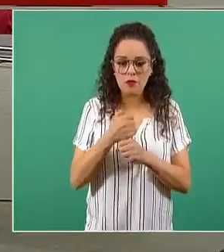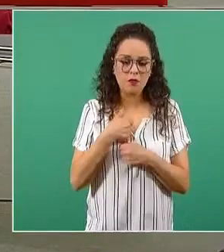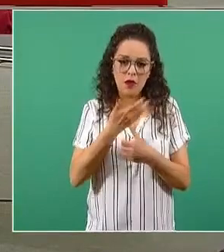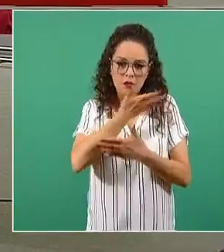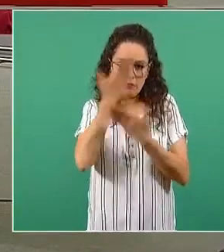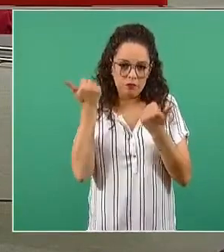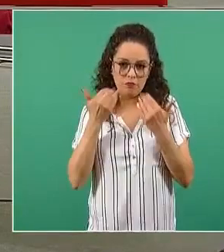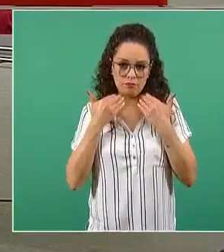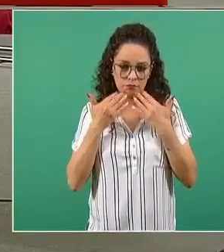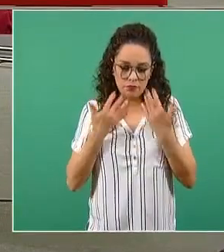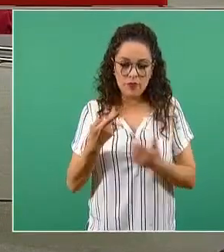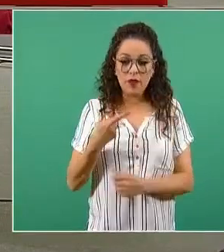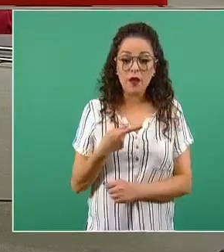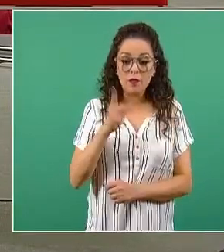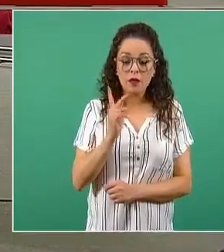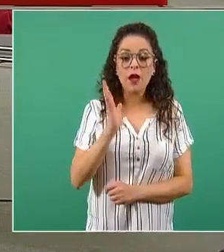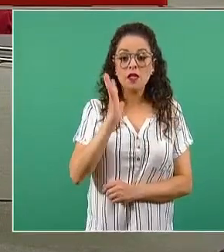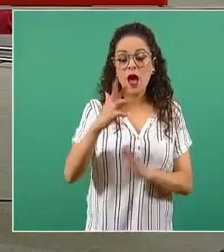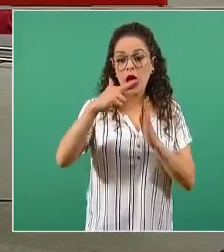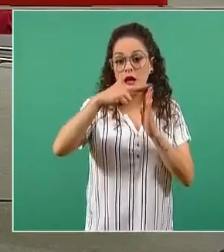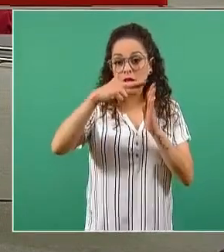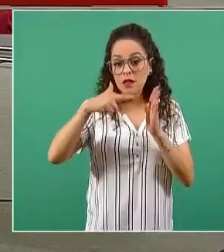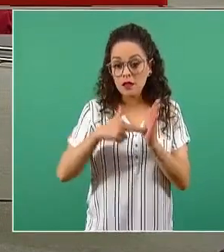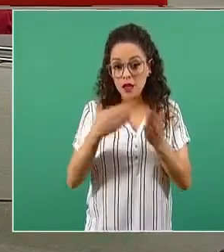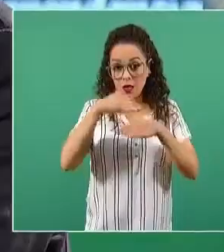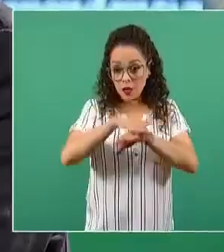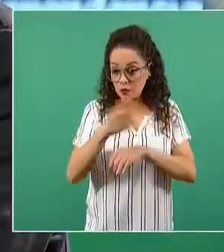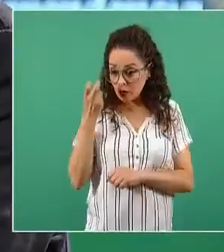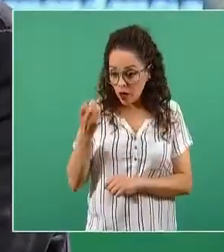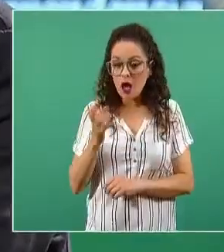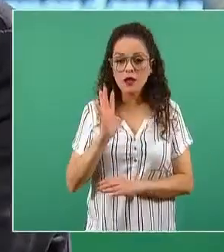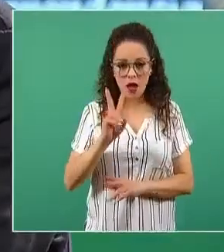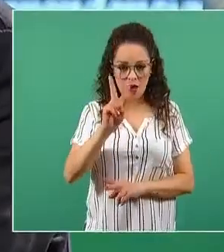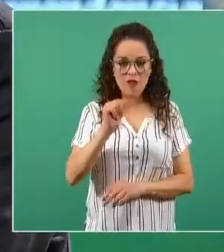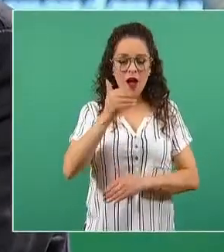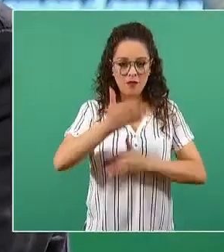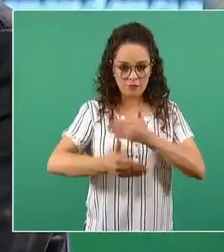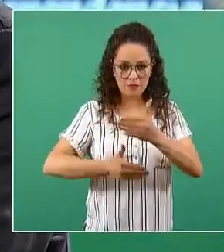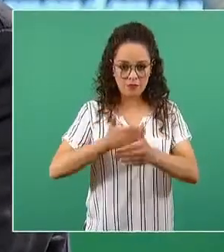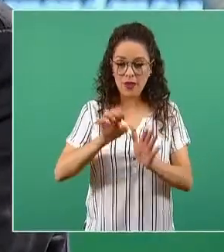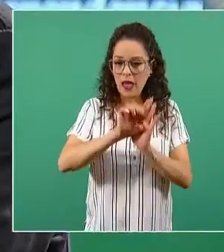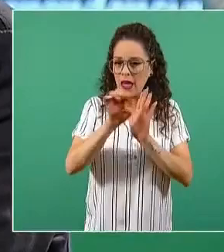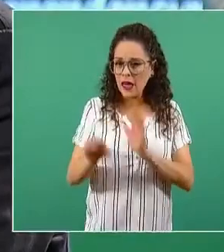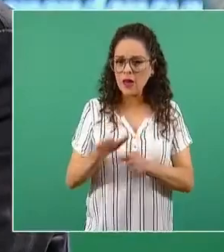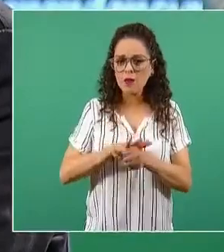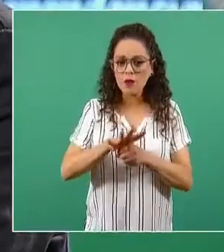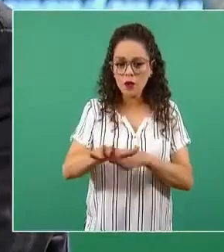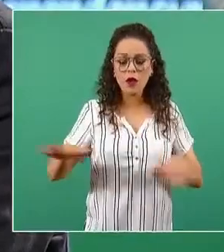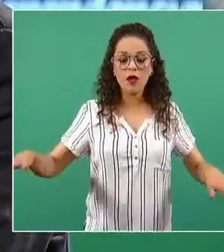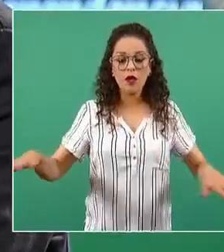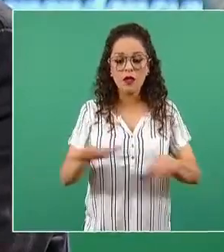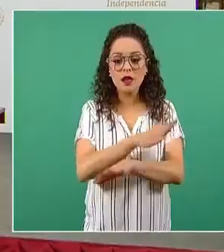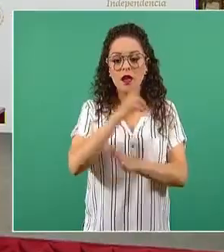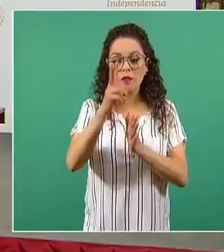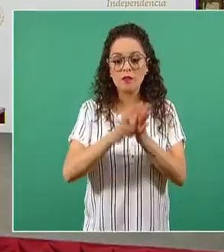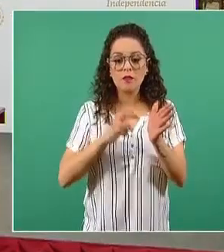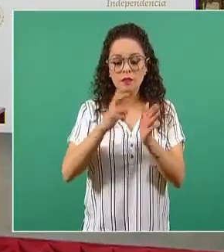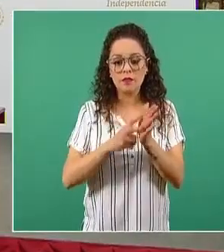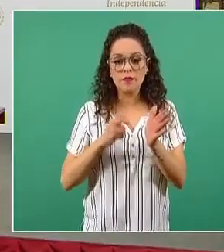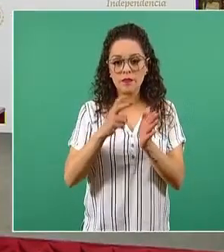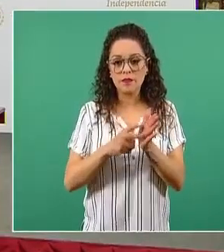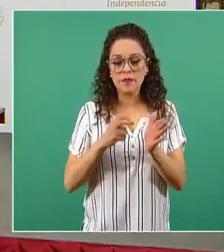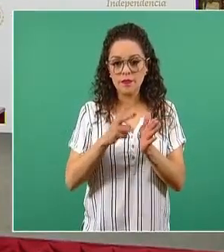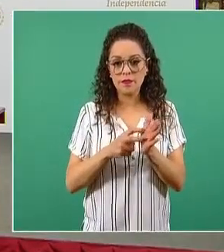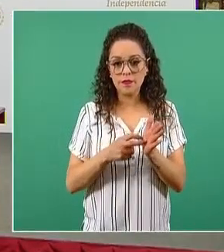se avanzó en las reglas de esto. Uno de los ejemplos más importantes fue, se modificó la regla